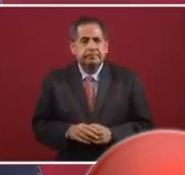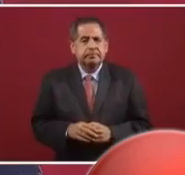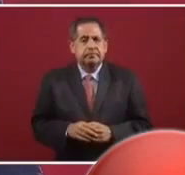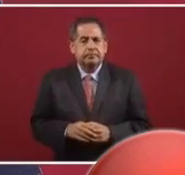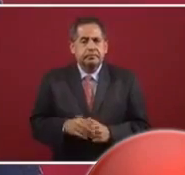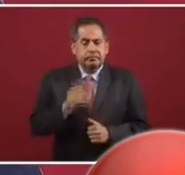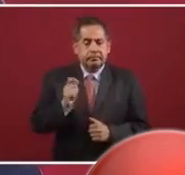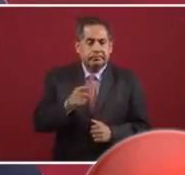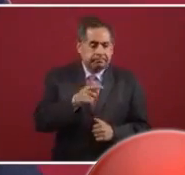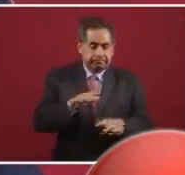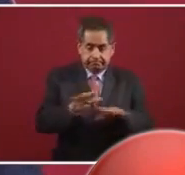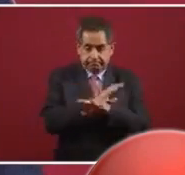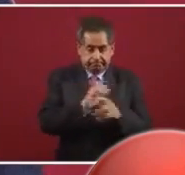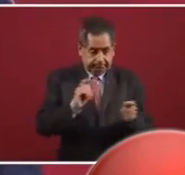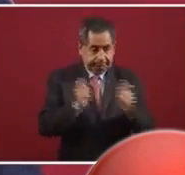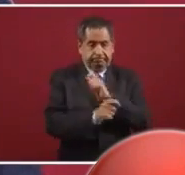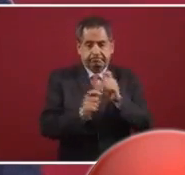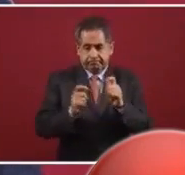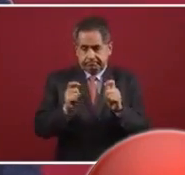estos cambios